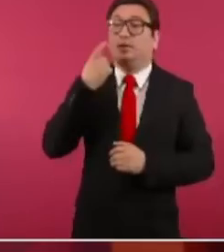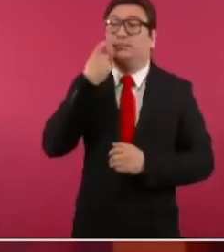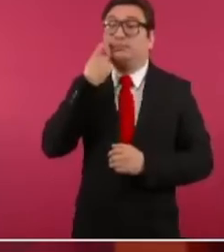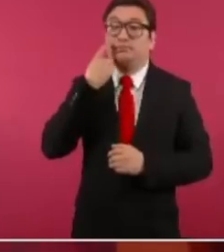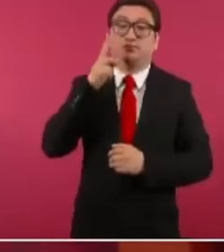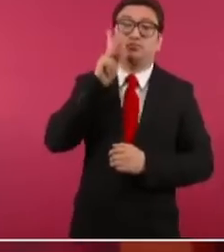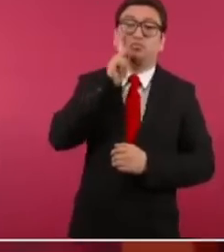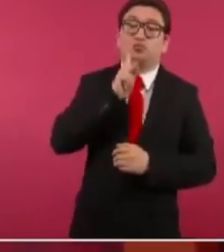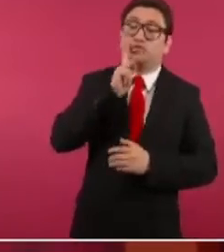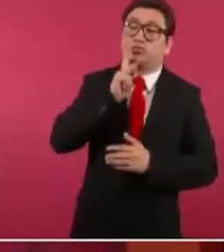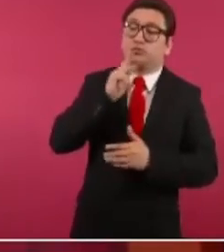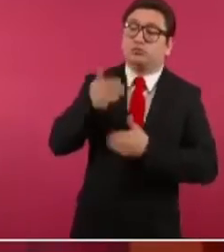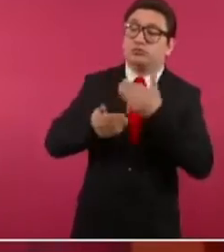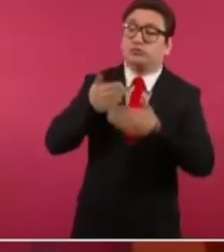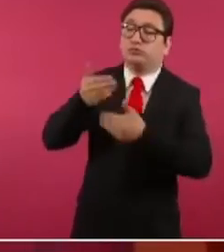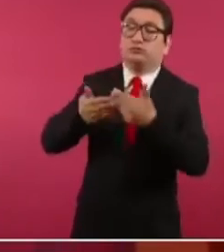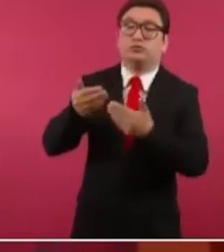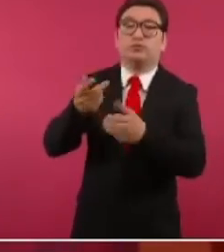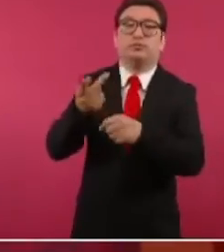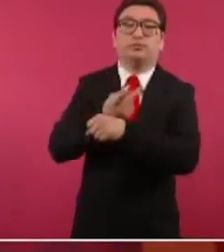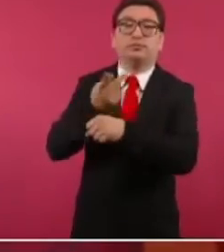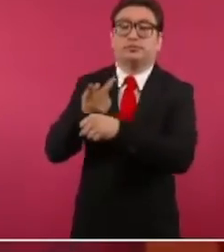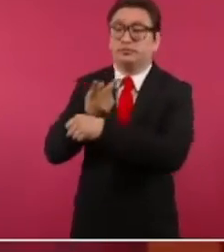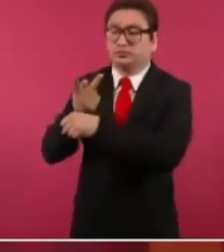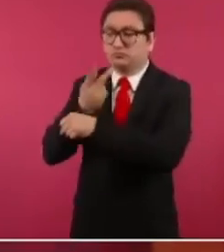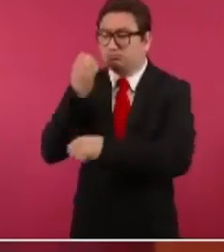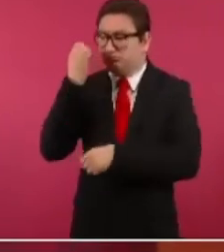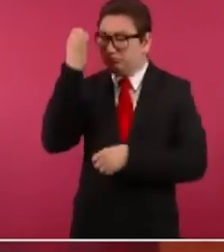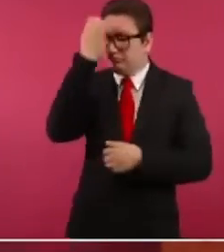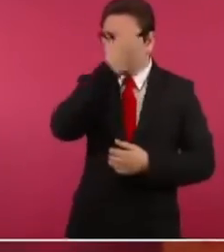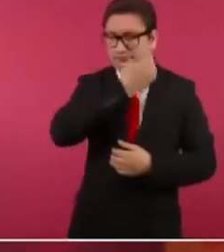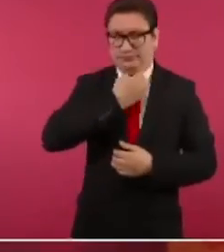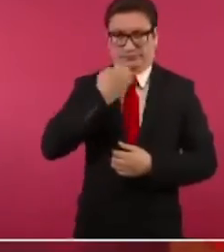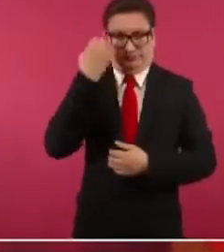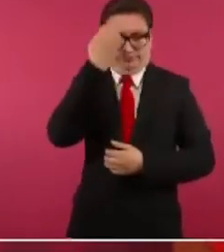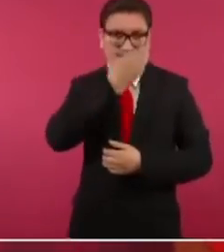ver resultados y evaluar.